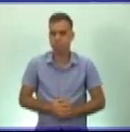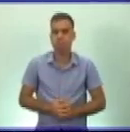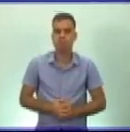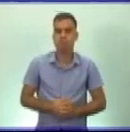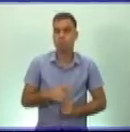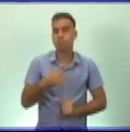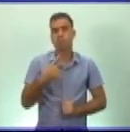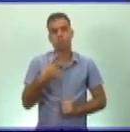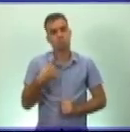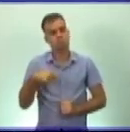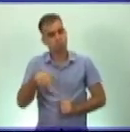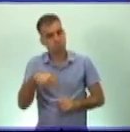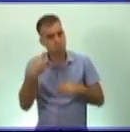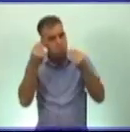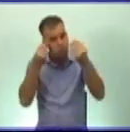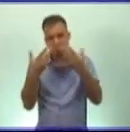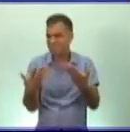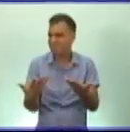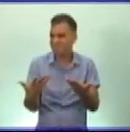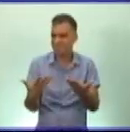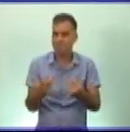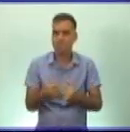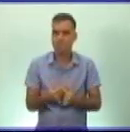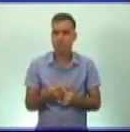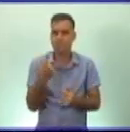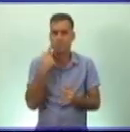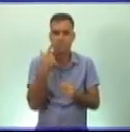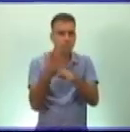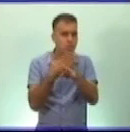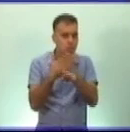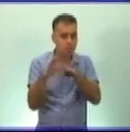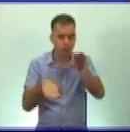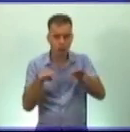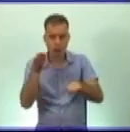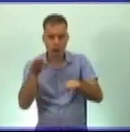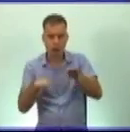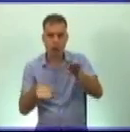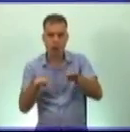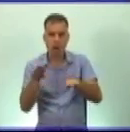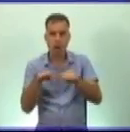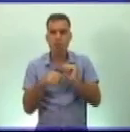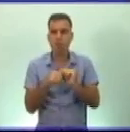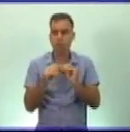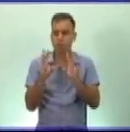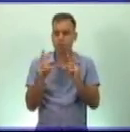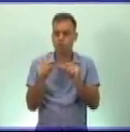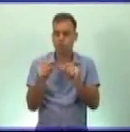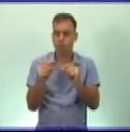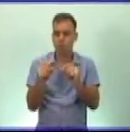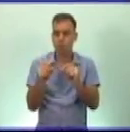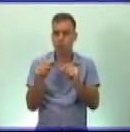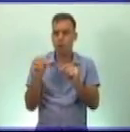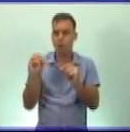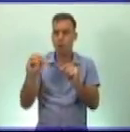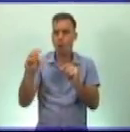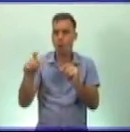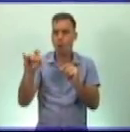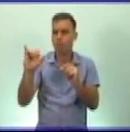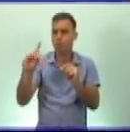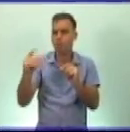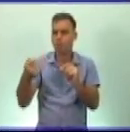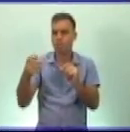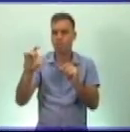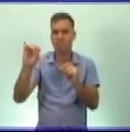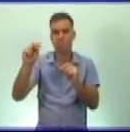que analicemos cómo varían, si hay variación o no hay variación de los números de oxidación. Y vamos a comenzar con el